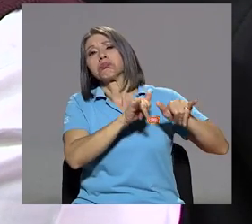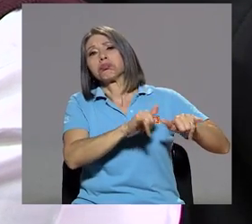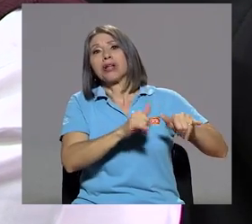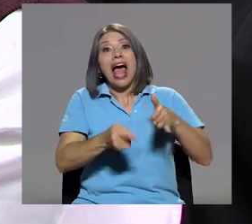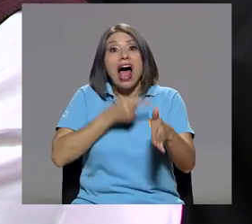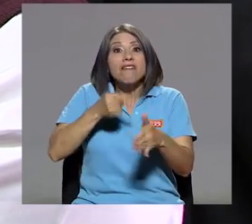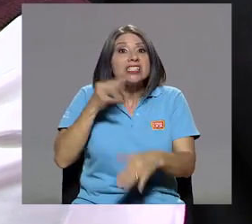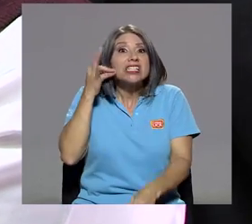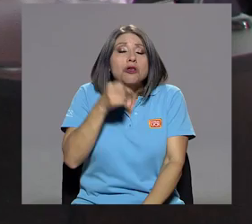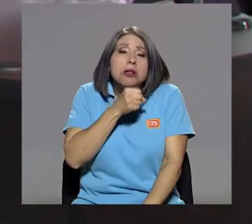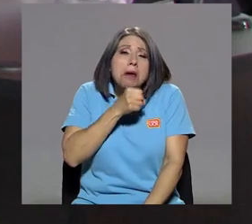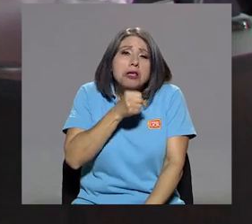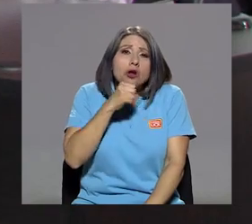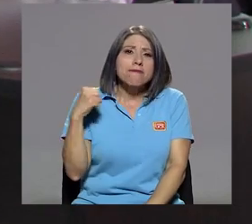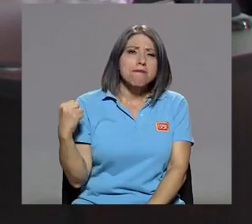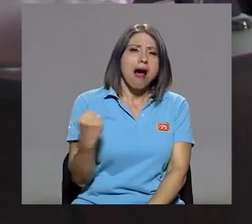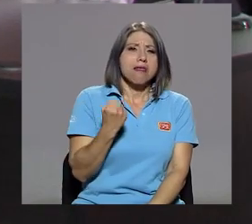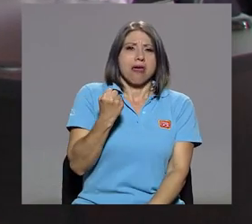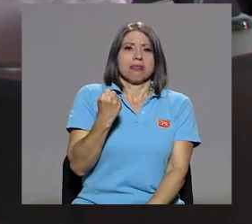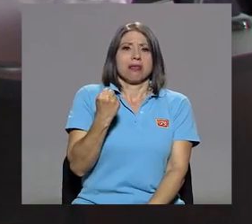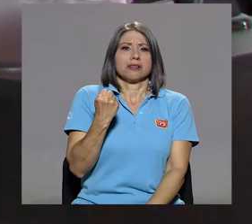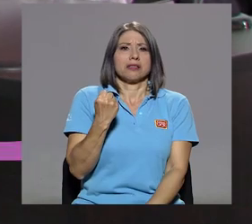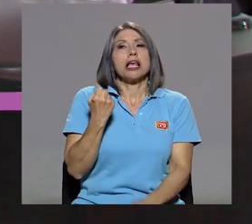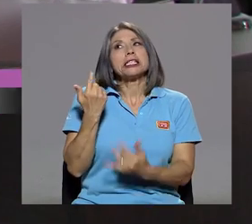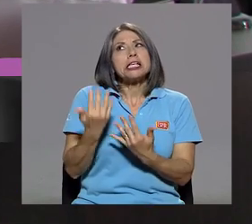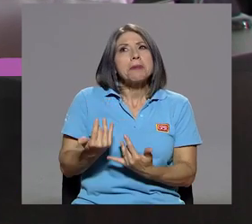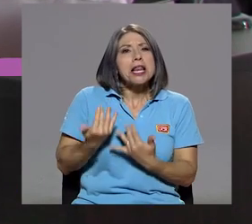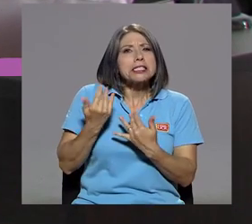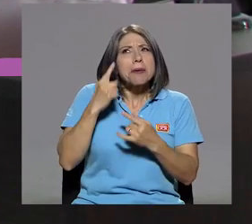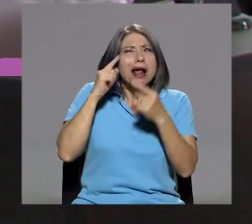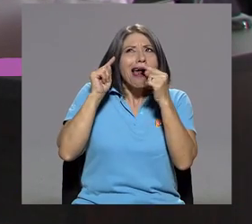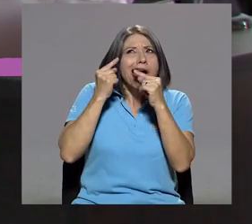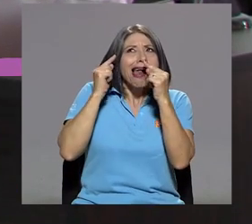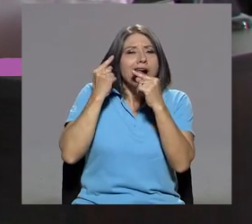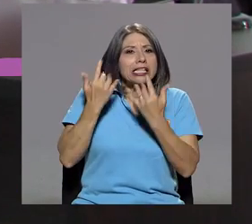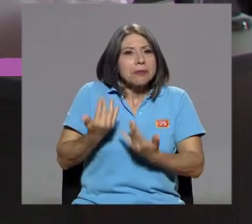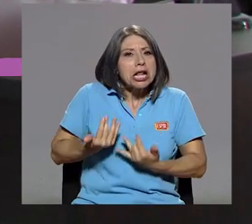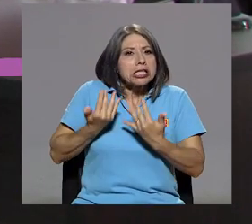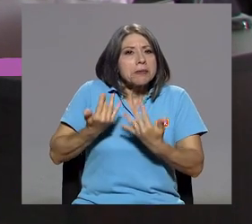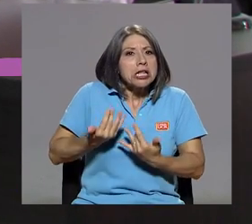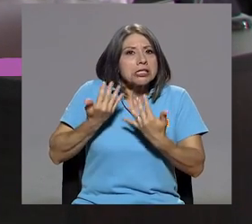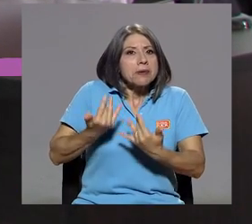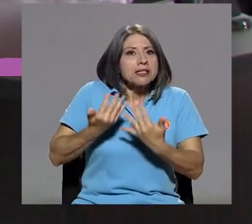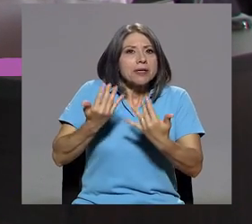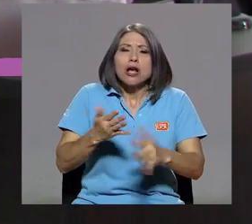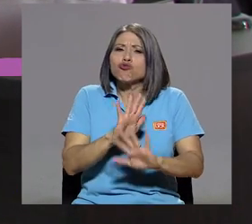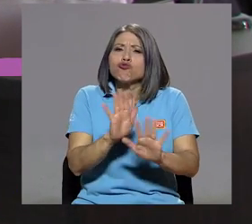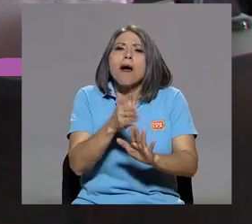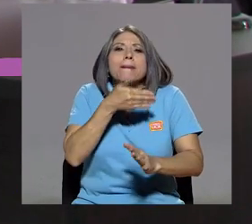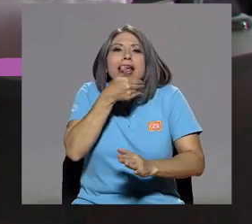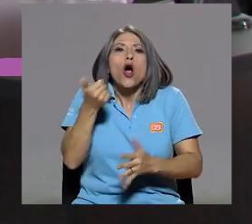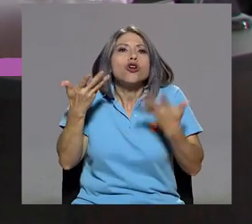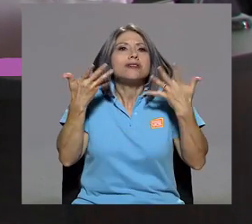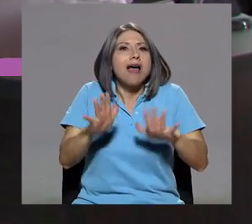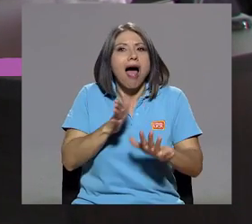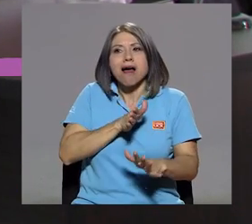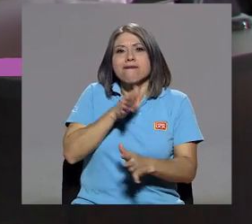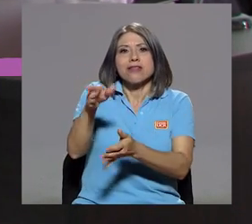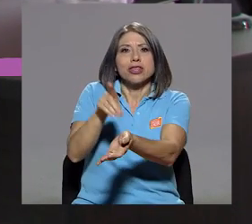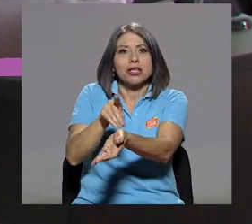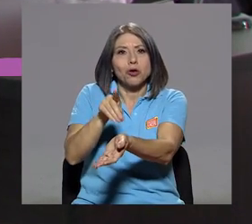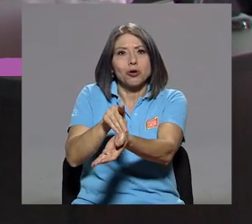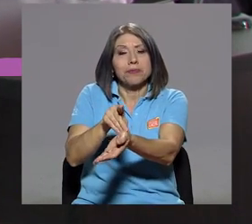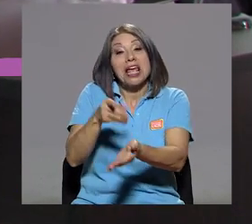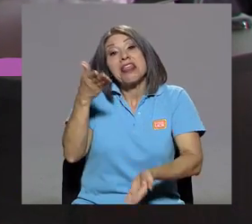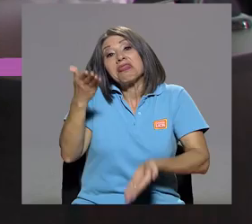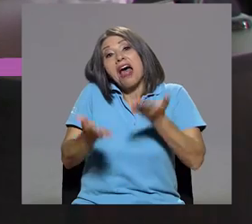¿verdad? Y se esperan semanas para decir que algo les está molestando. Y en esos casos, pues, es mejor intervenir pronto, que al final puede ser